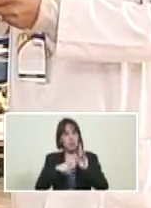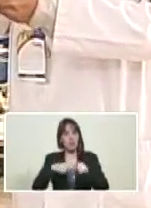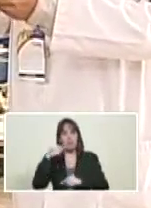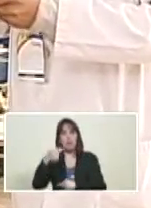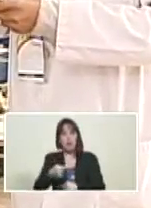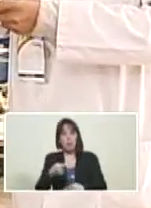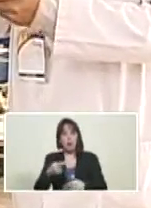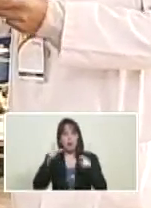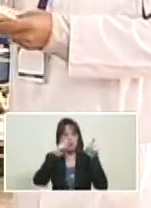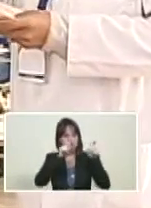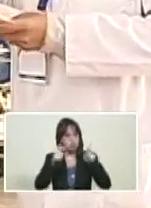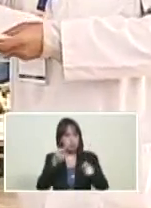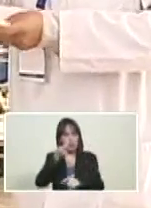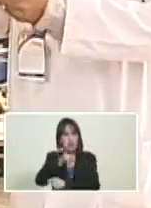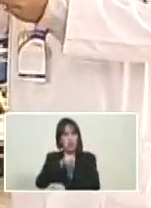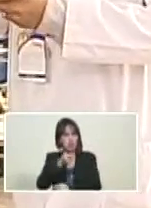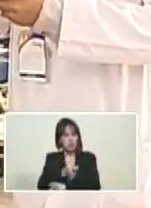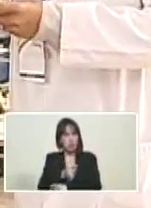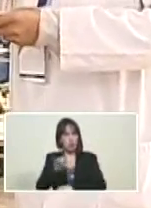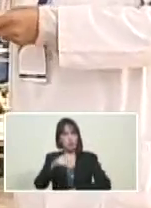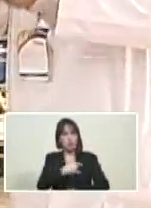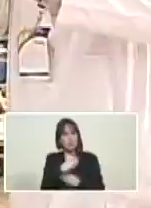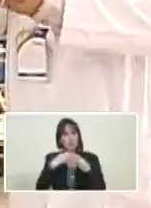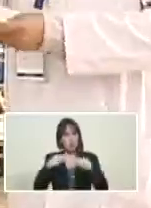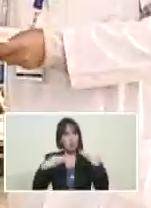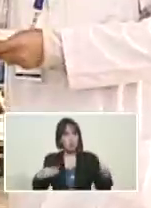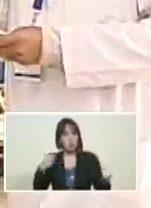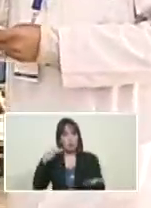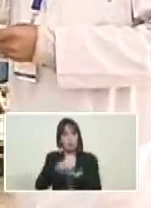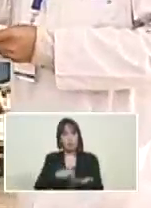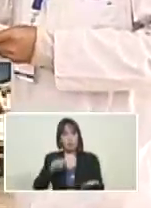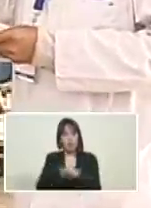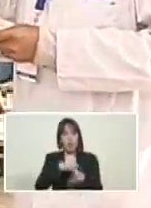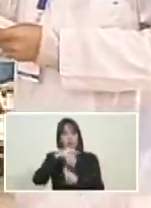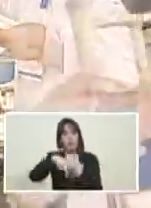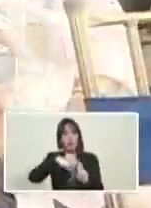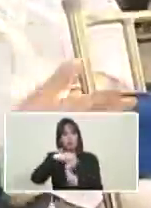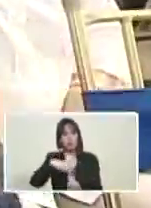en nuestras universidades públicas que son financiadas por la revolución.